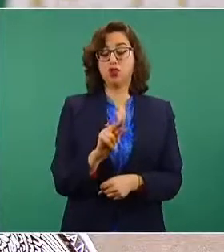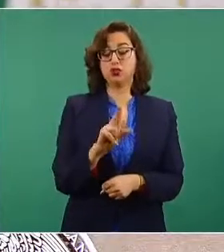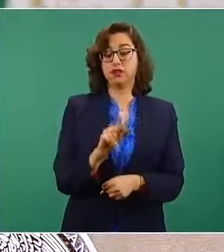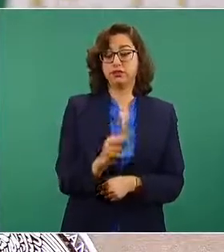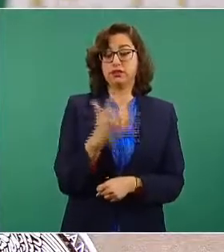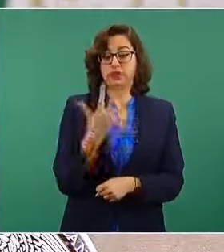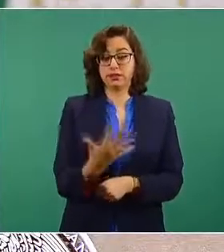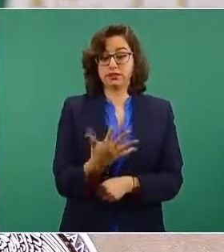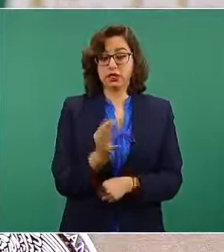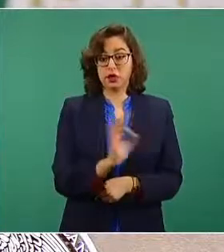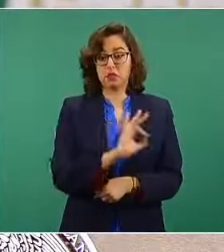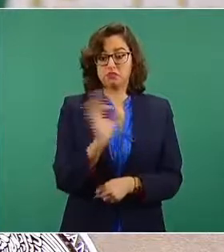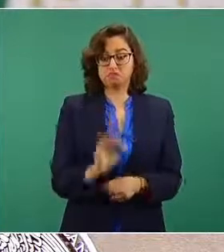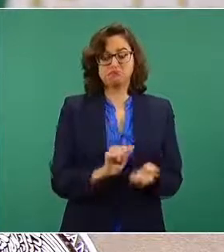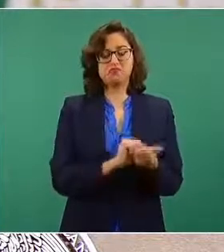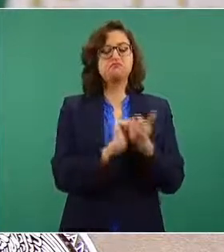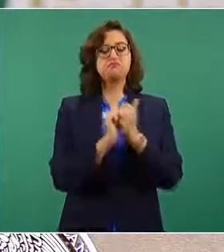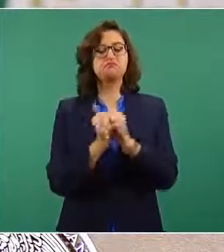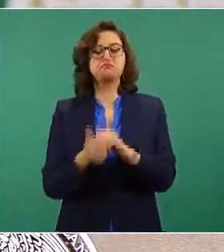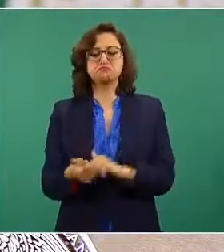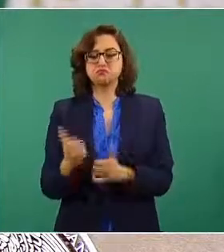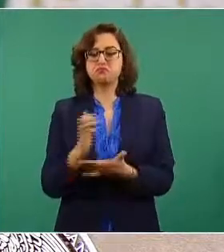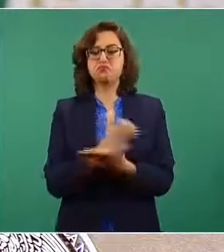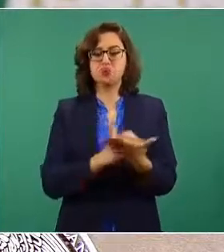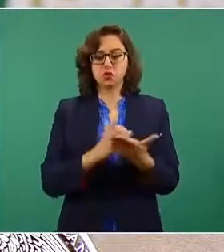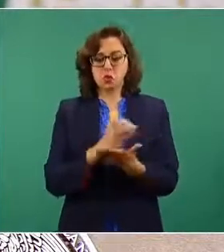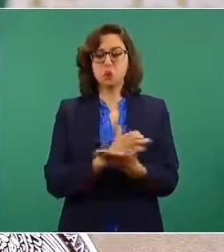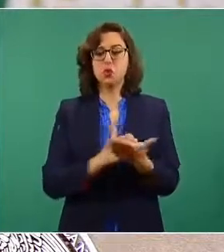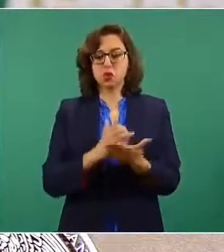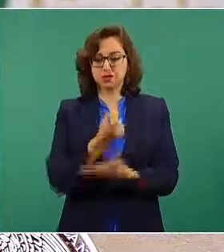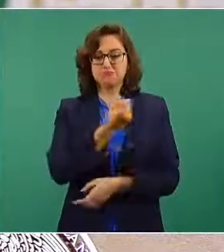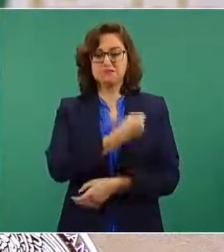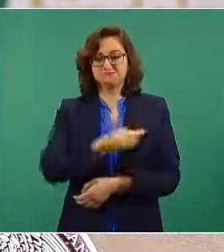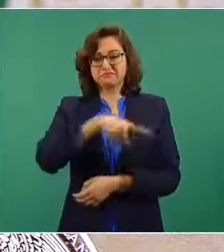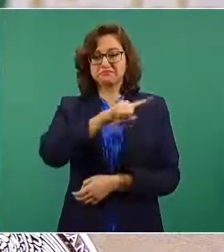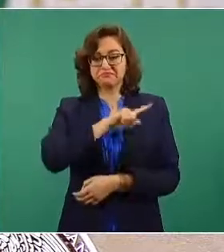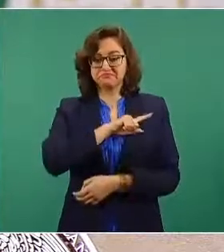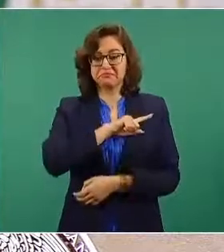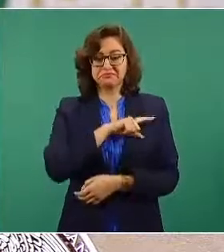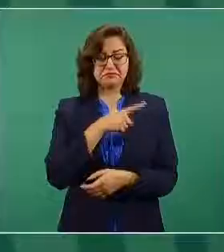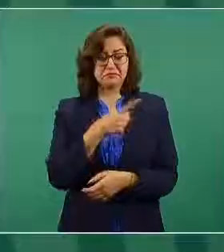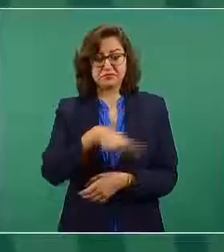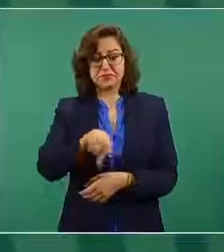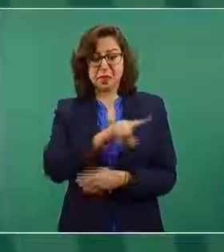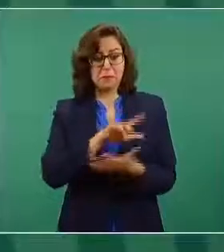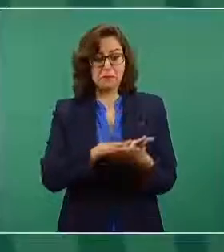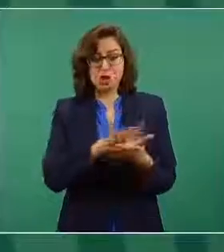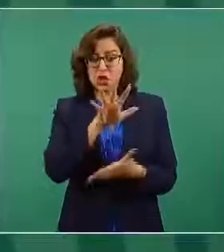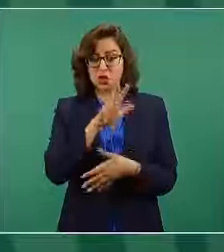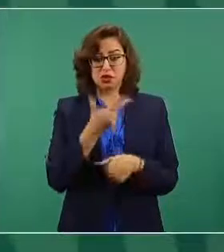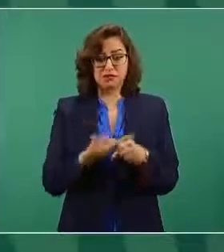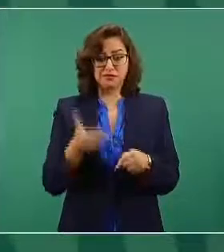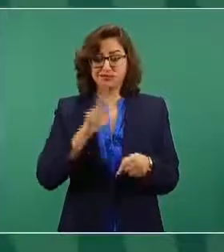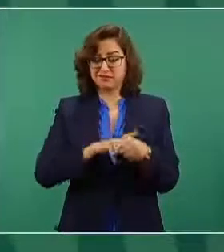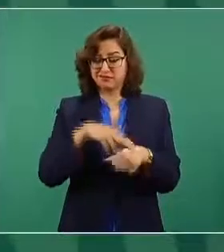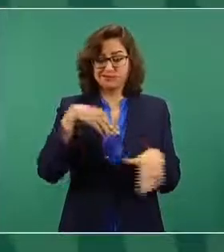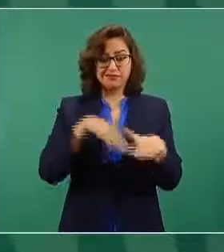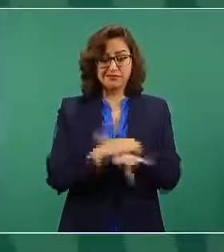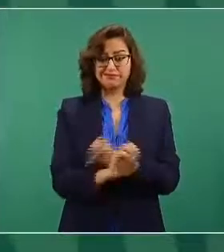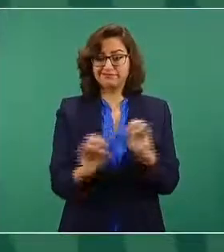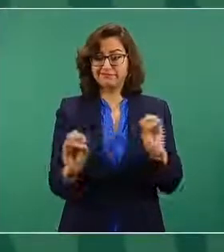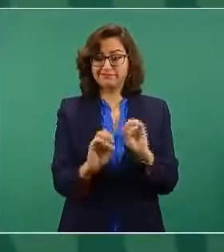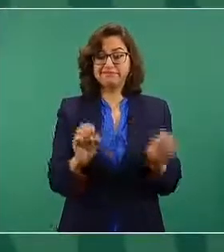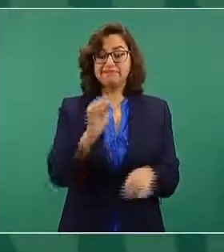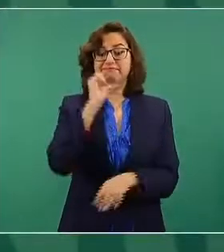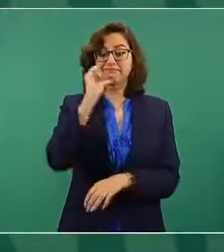son personas que se recuperan, son personas que la gran mayoría no requirió hospitalización y de